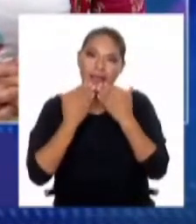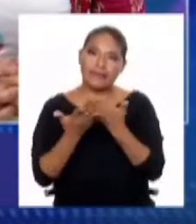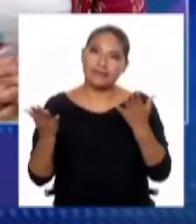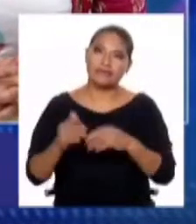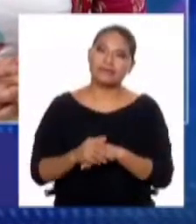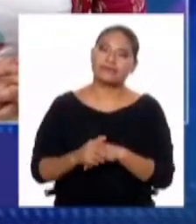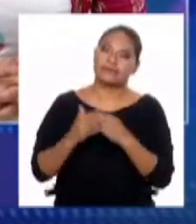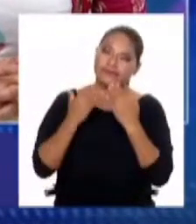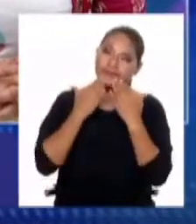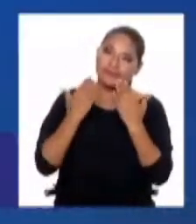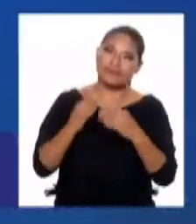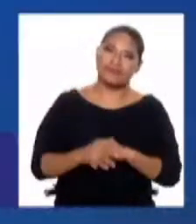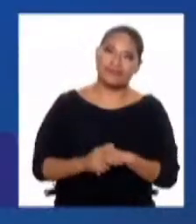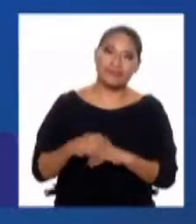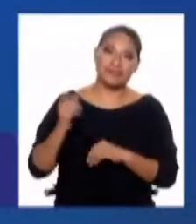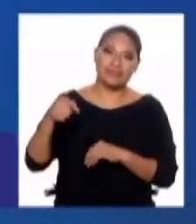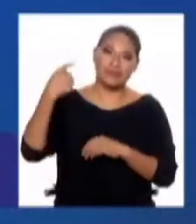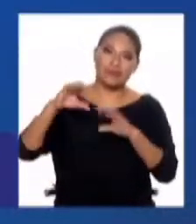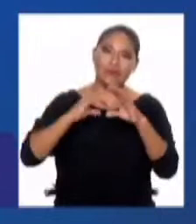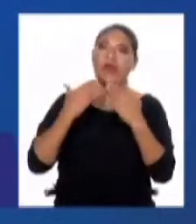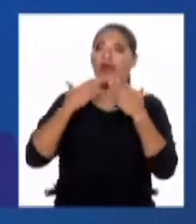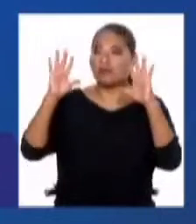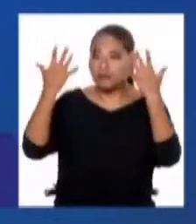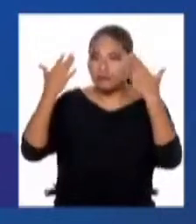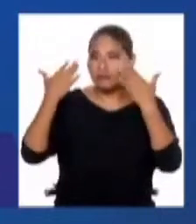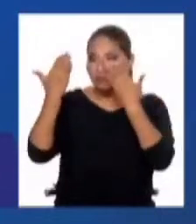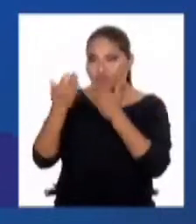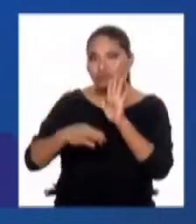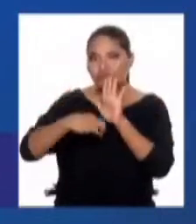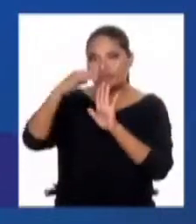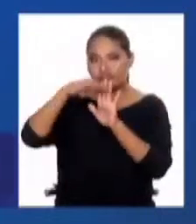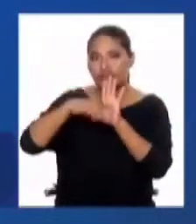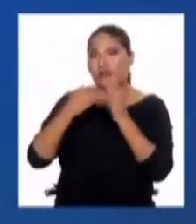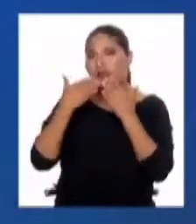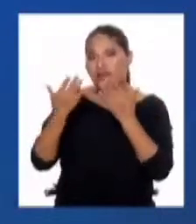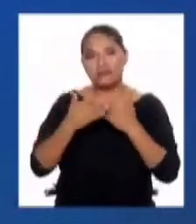Maite. En otro diálogo abierto seguramente habrá. Te felicito por tu programa. Muchas gracias. Que vaya muy bien. Muchas gracias.